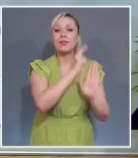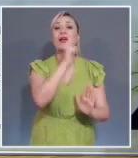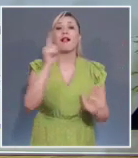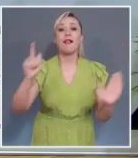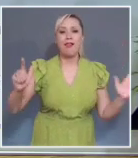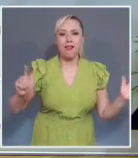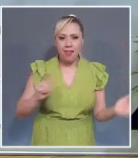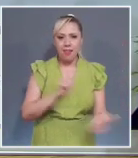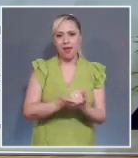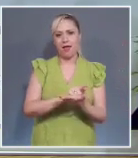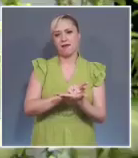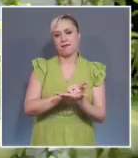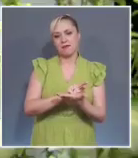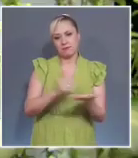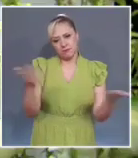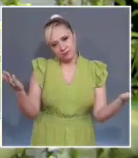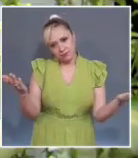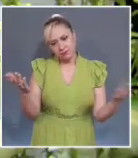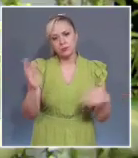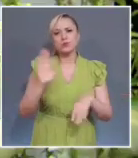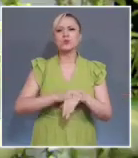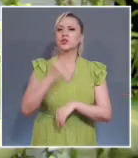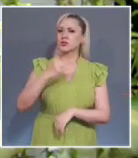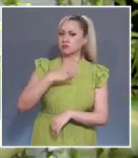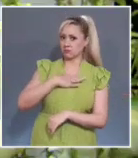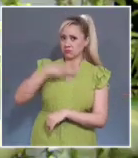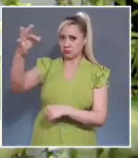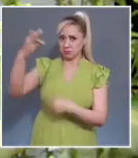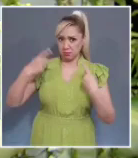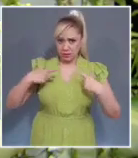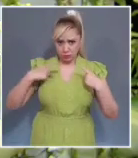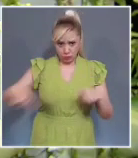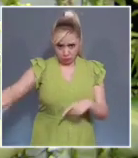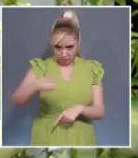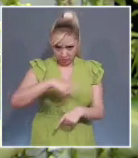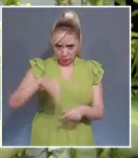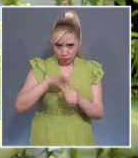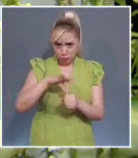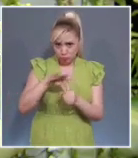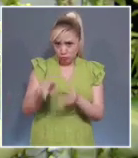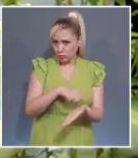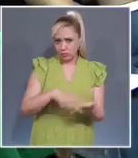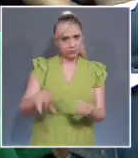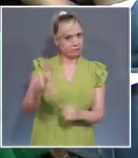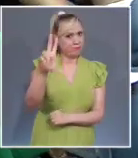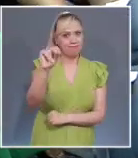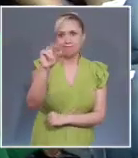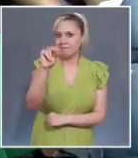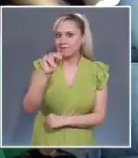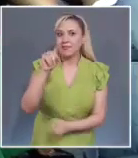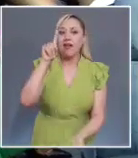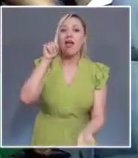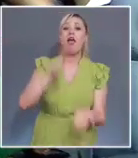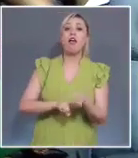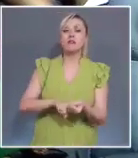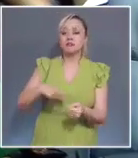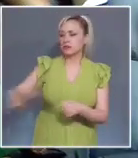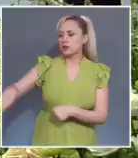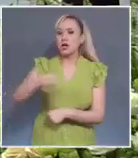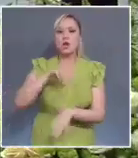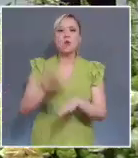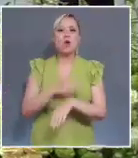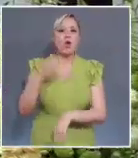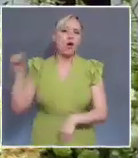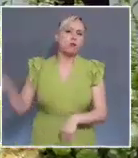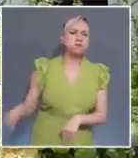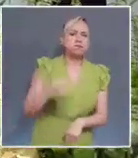por provenir de una elección popular sino porque a través de juicios pueden hacer que las autoridades cumplan con los derechos contenidos en las normas